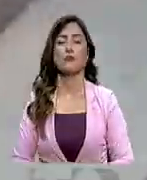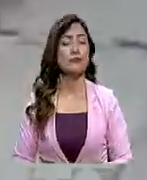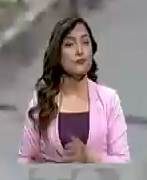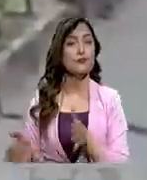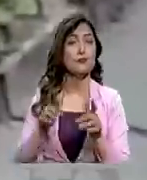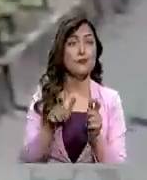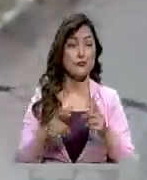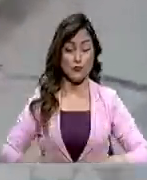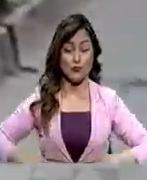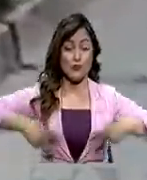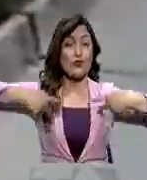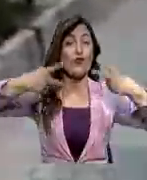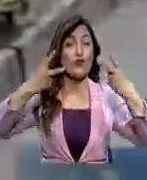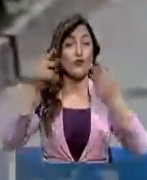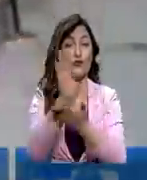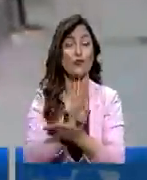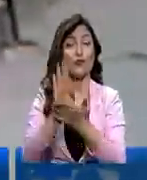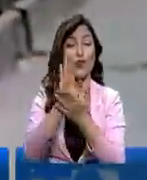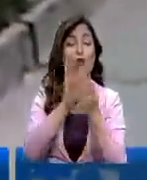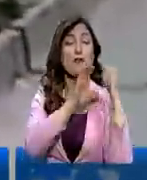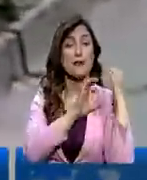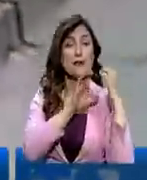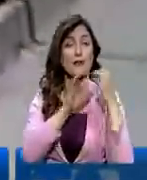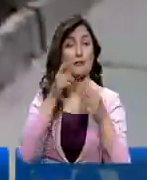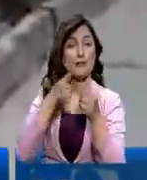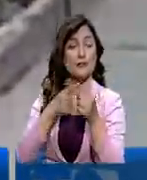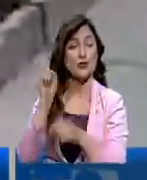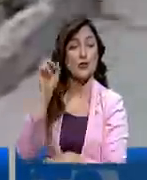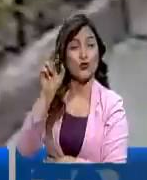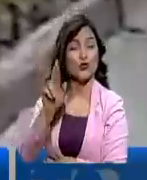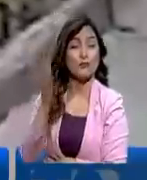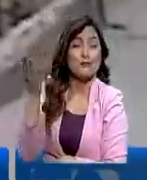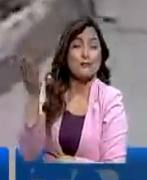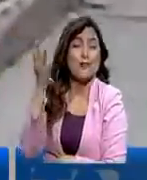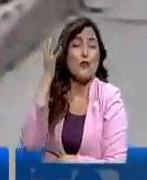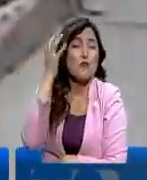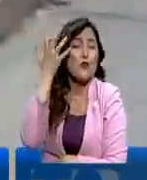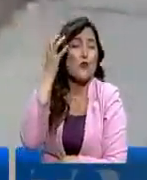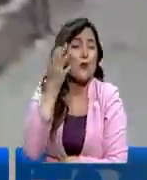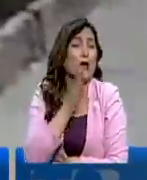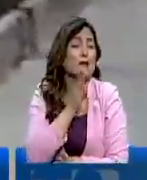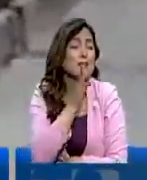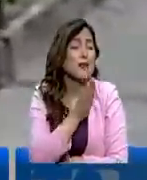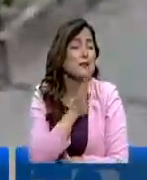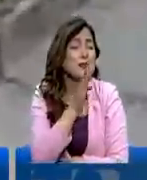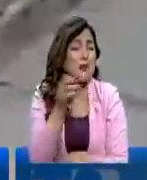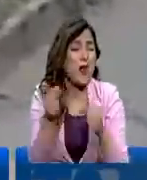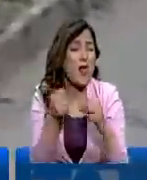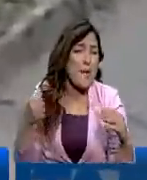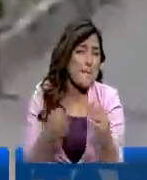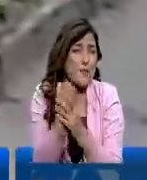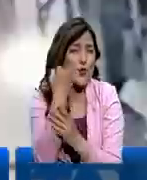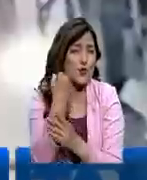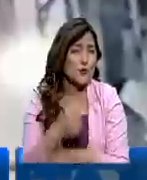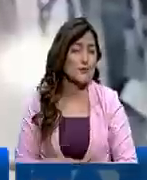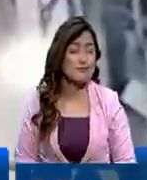Los moradores del barrio San Francisco de Quito en el sector de Puenasí, en el sur de la capital, están preocupados por los constantes accidentes de tránsito que se producen